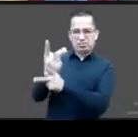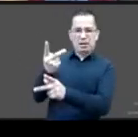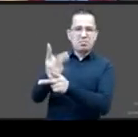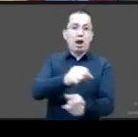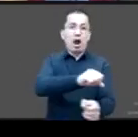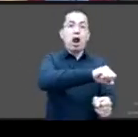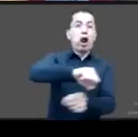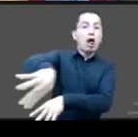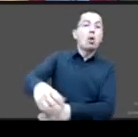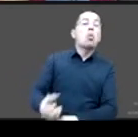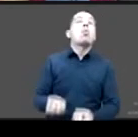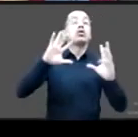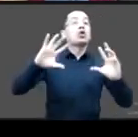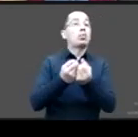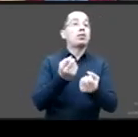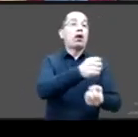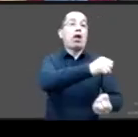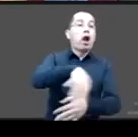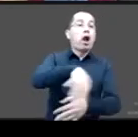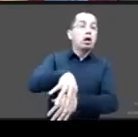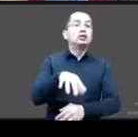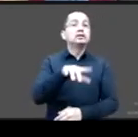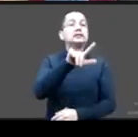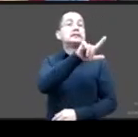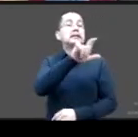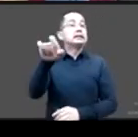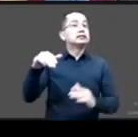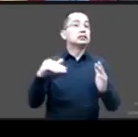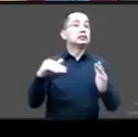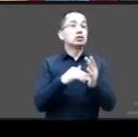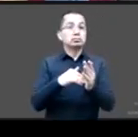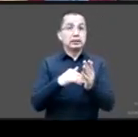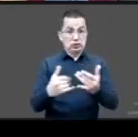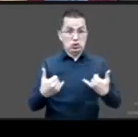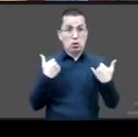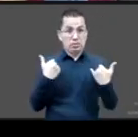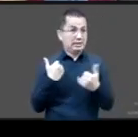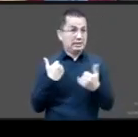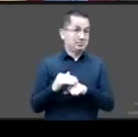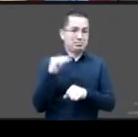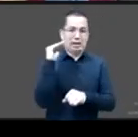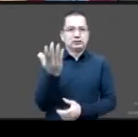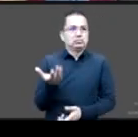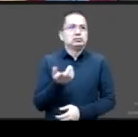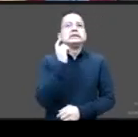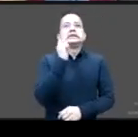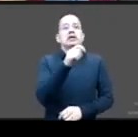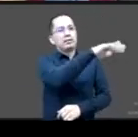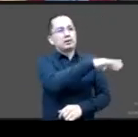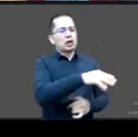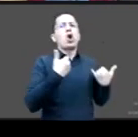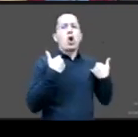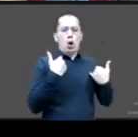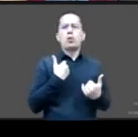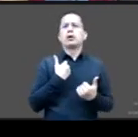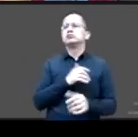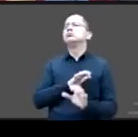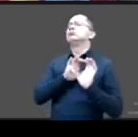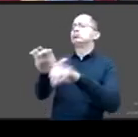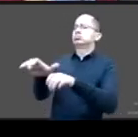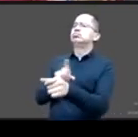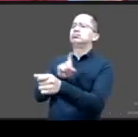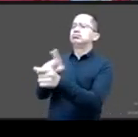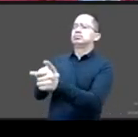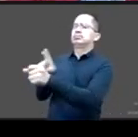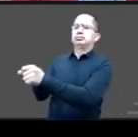de 700 mil de estos jóvenes es decir una cosa es el número que se inscribe y otra muy lamentable